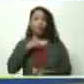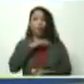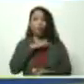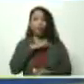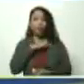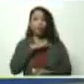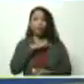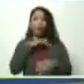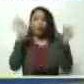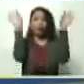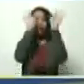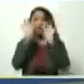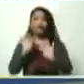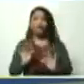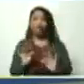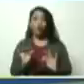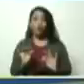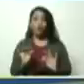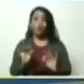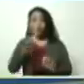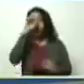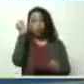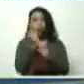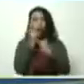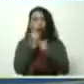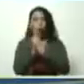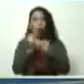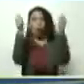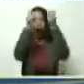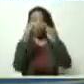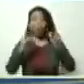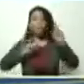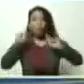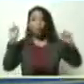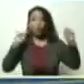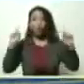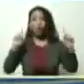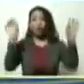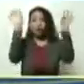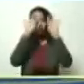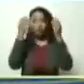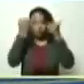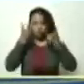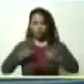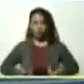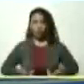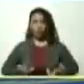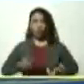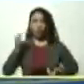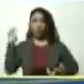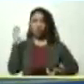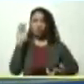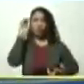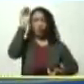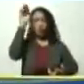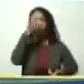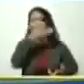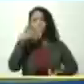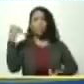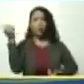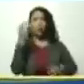estética de nuestro arte de nuestra música de nuestra forma de ser lo que viene son tiempos mejores